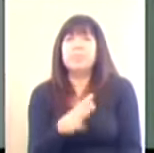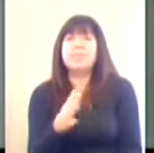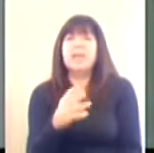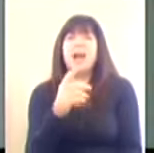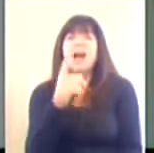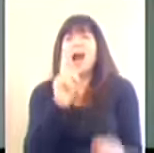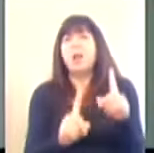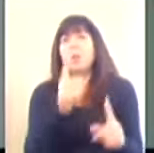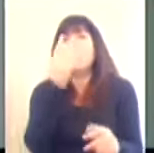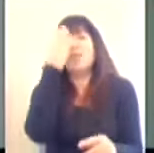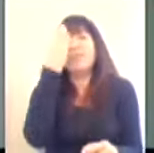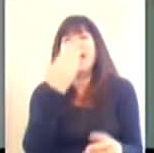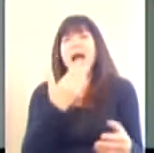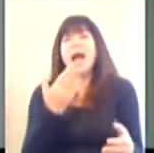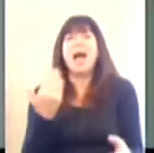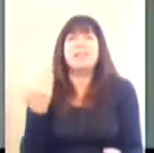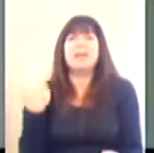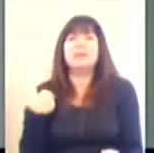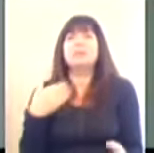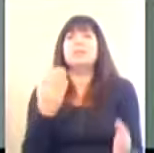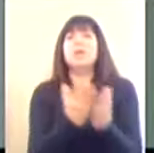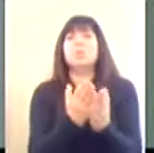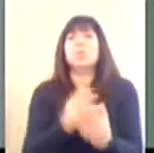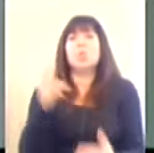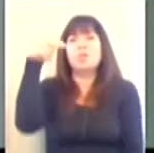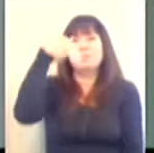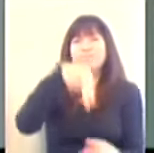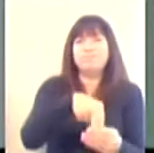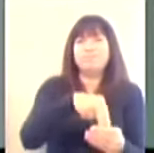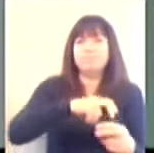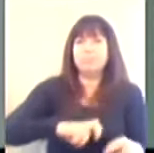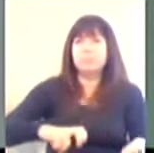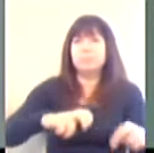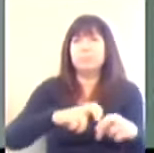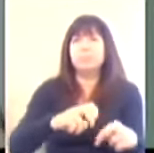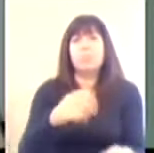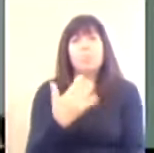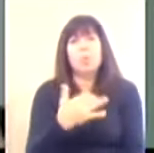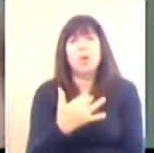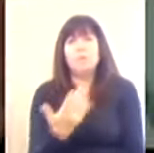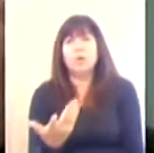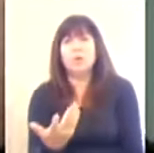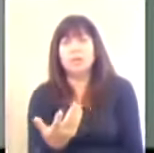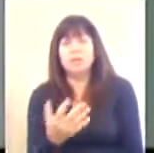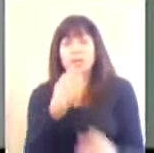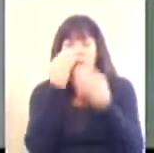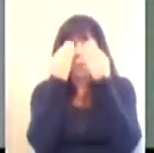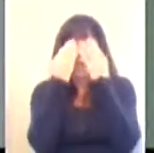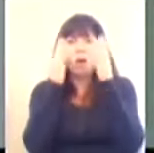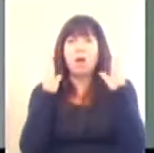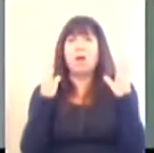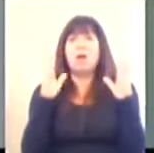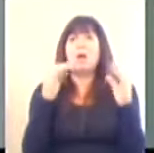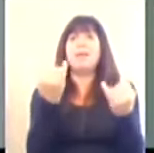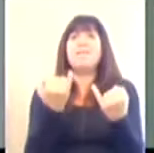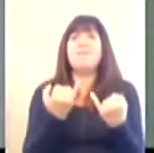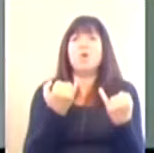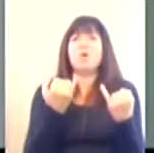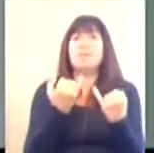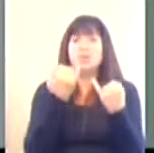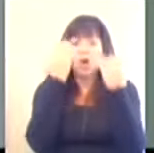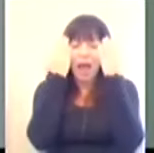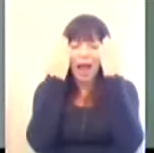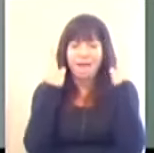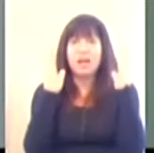días, y para mí fue tremendamente iluminador, como eso, de esa información que te abre de alguna